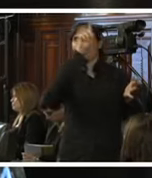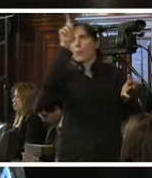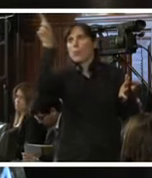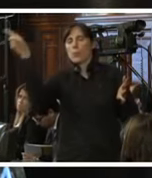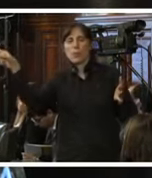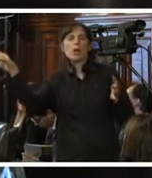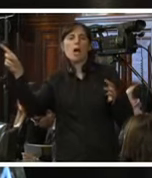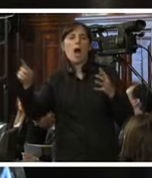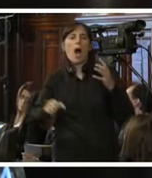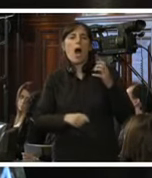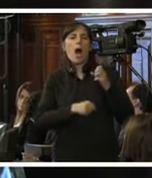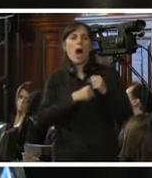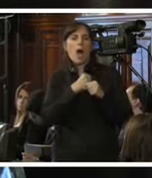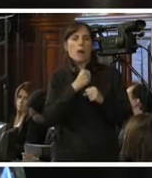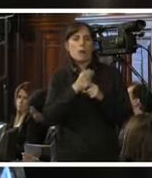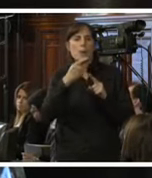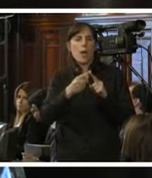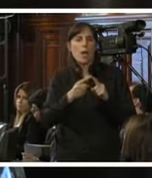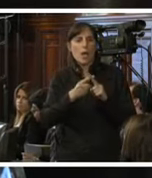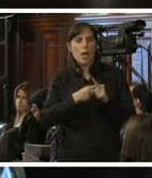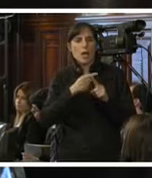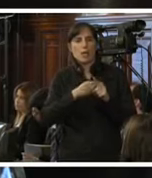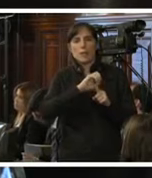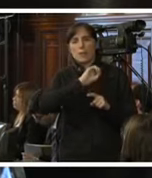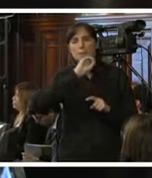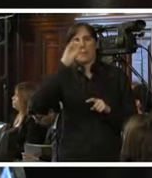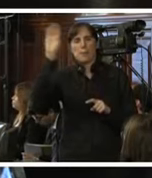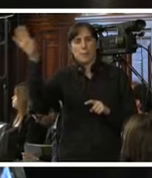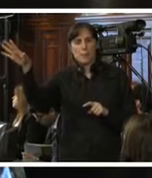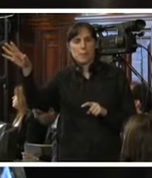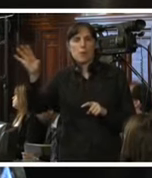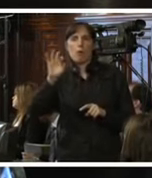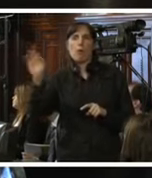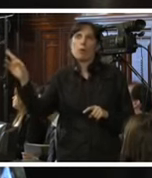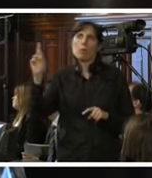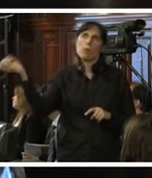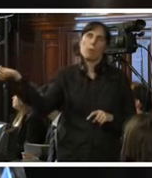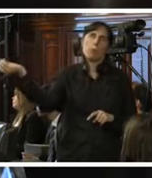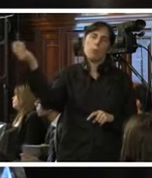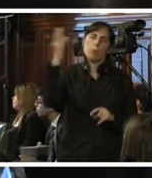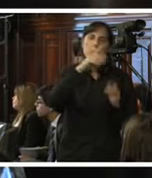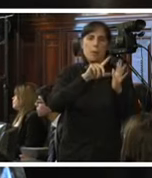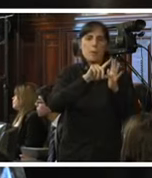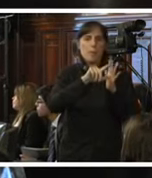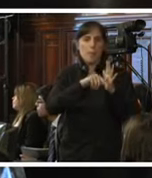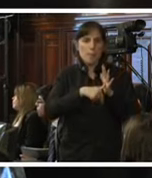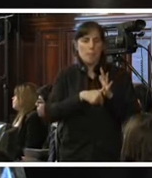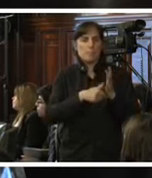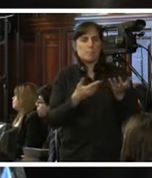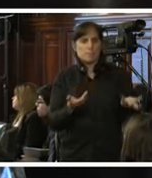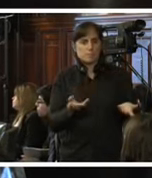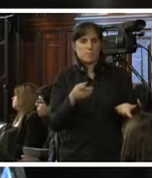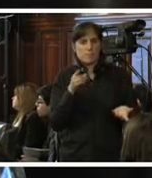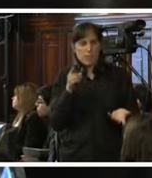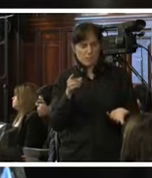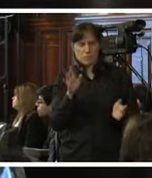e incluso años por la posibilidad que había de solamente hacerlo a través de barcos. Ya hoy